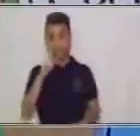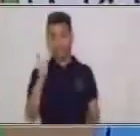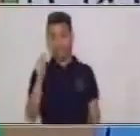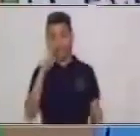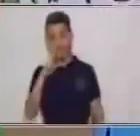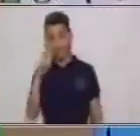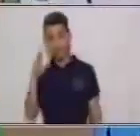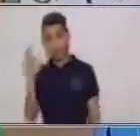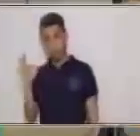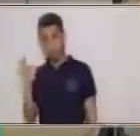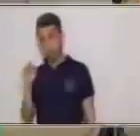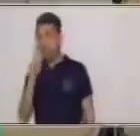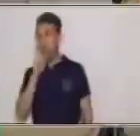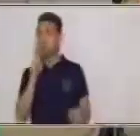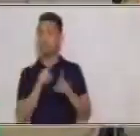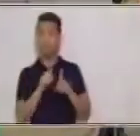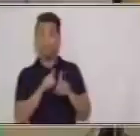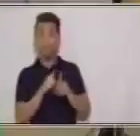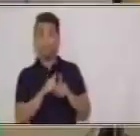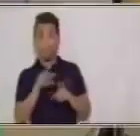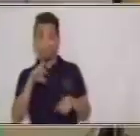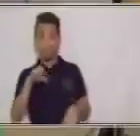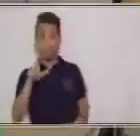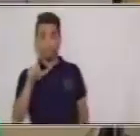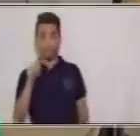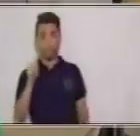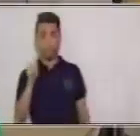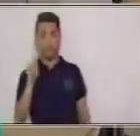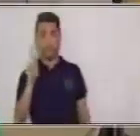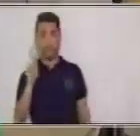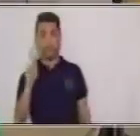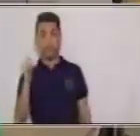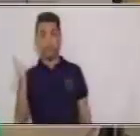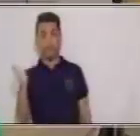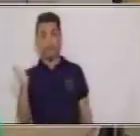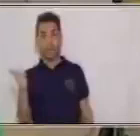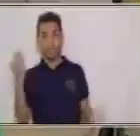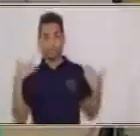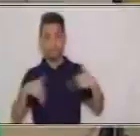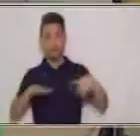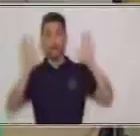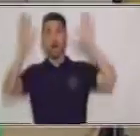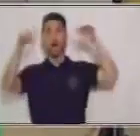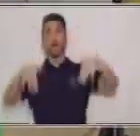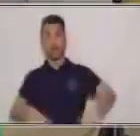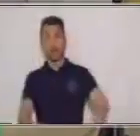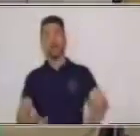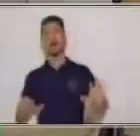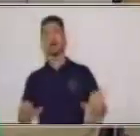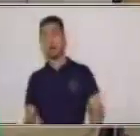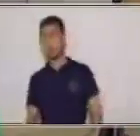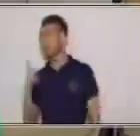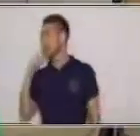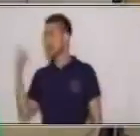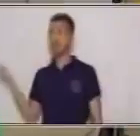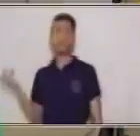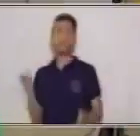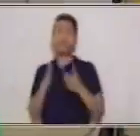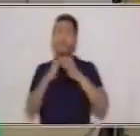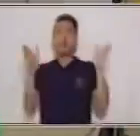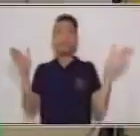y la palabra playa, ¿sí? Porque estos sustantivos están de forma general